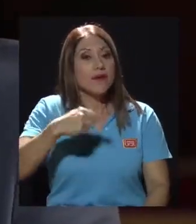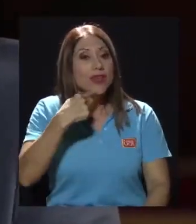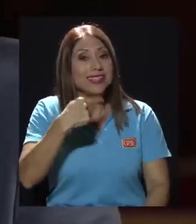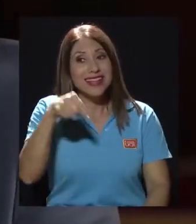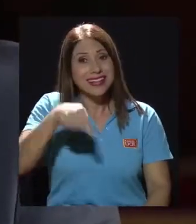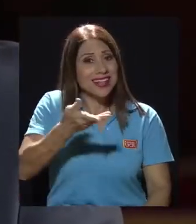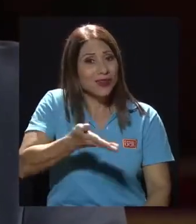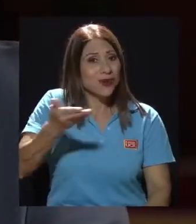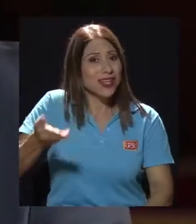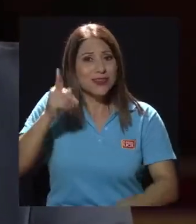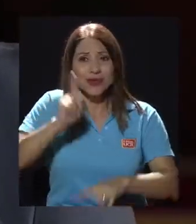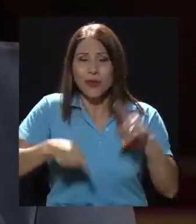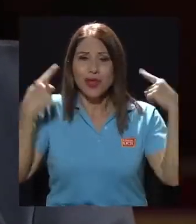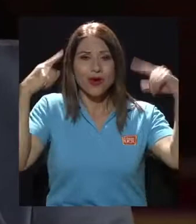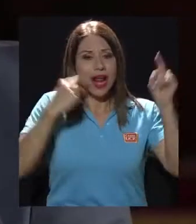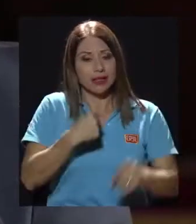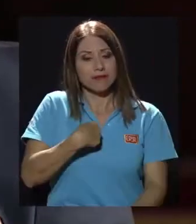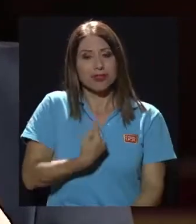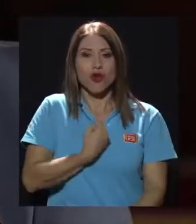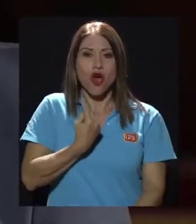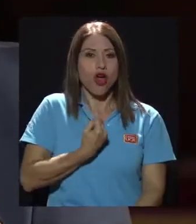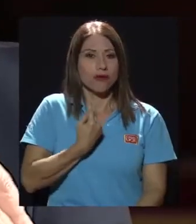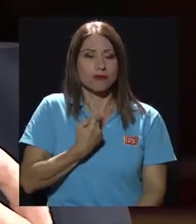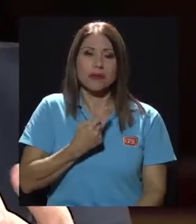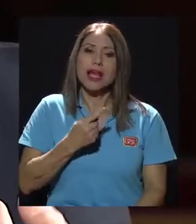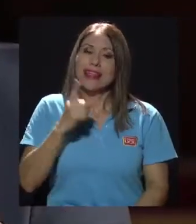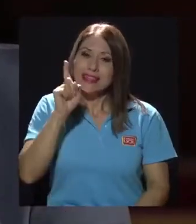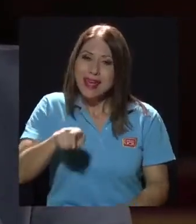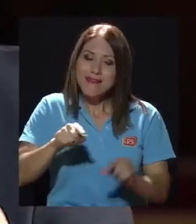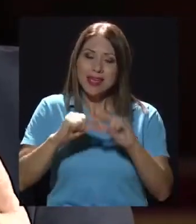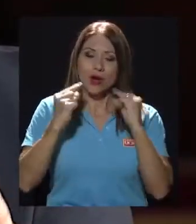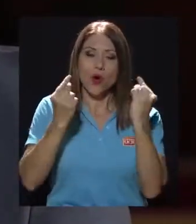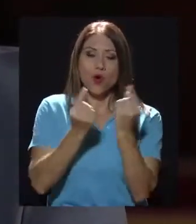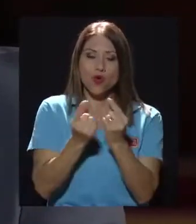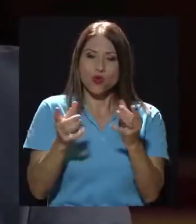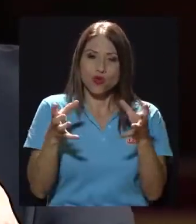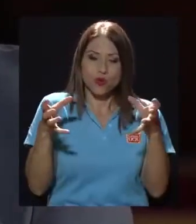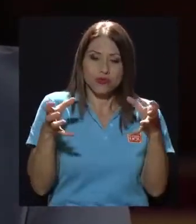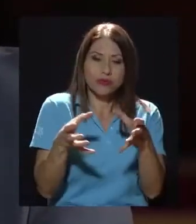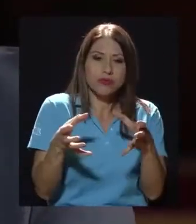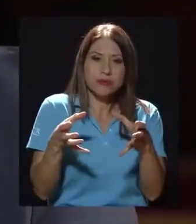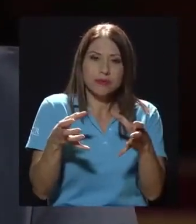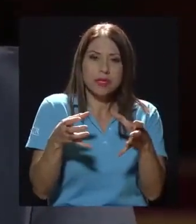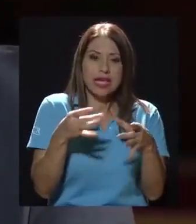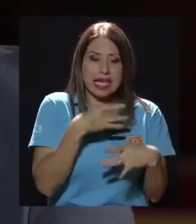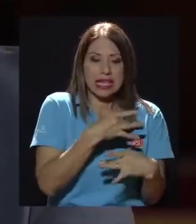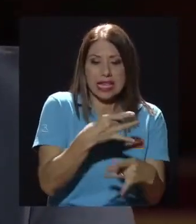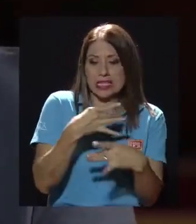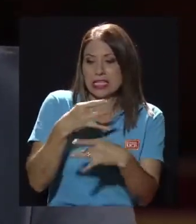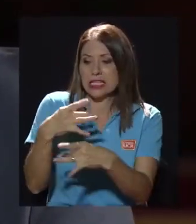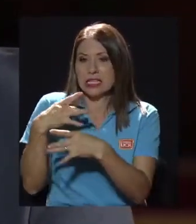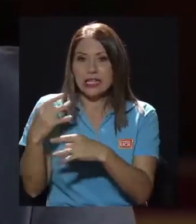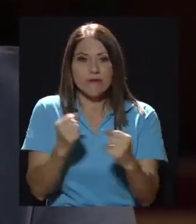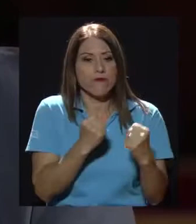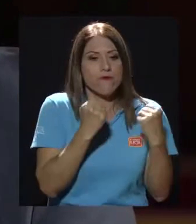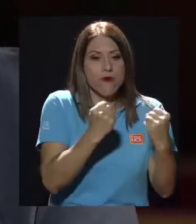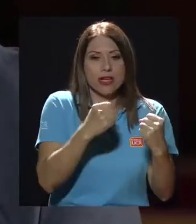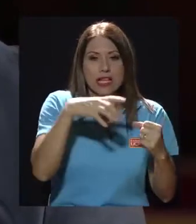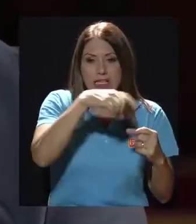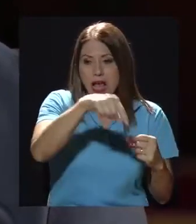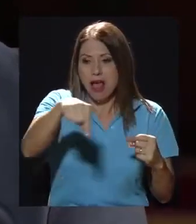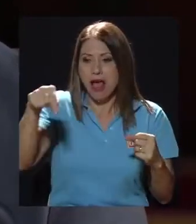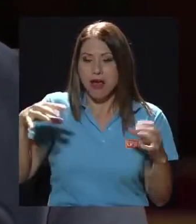pueden lograr en solitario, son cosas que se logran en conjunto cuando las fuerzas y los intereses convergen con un solo